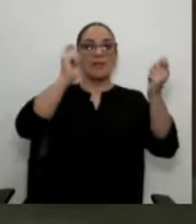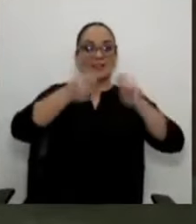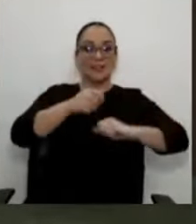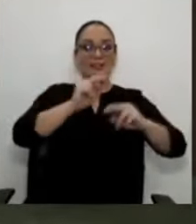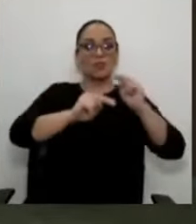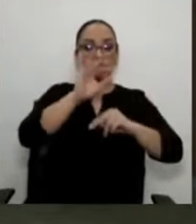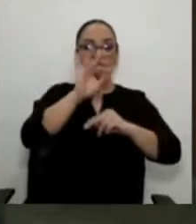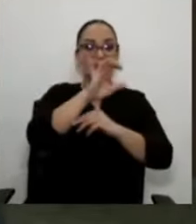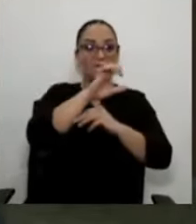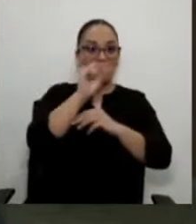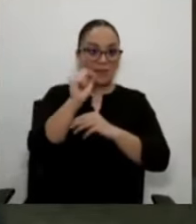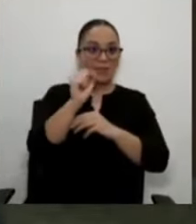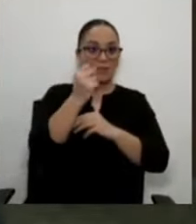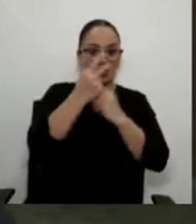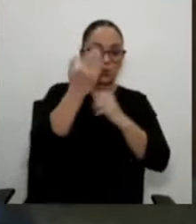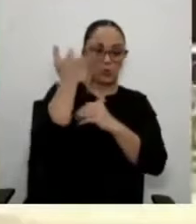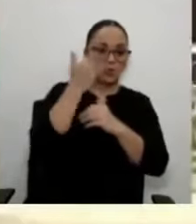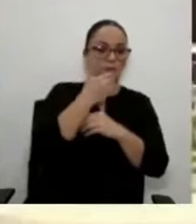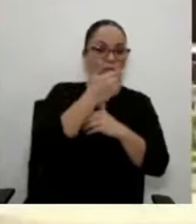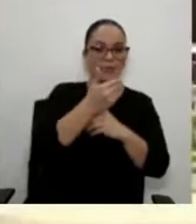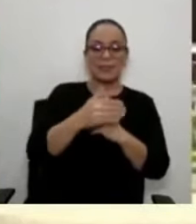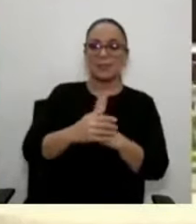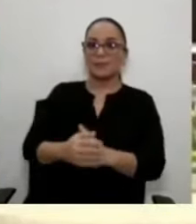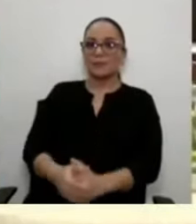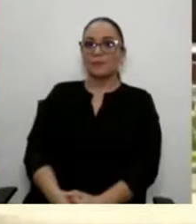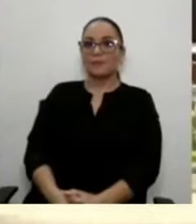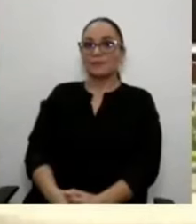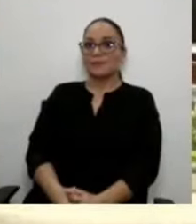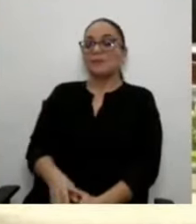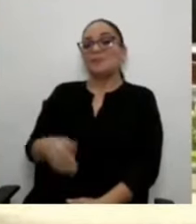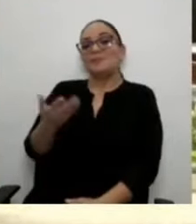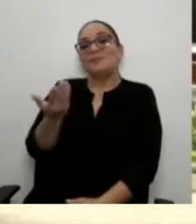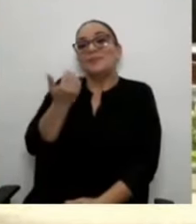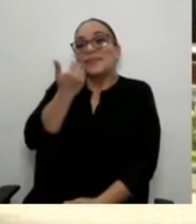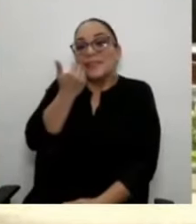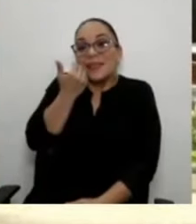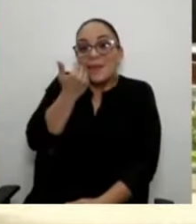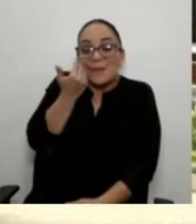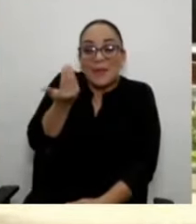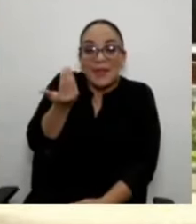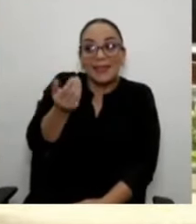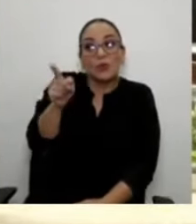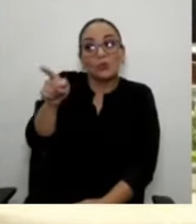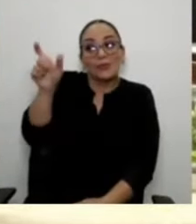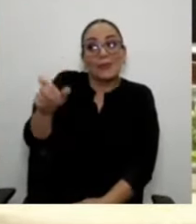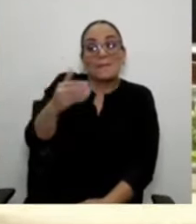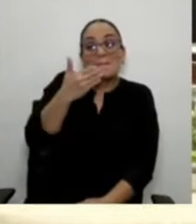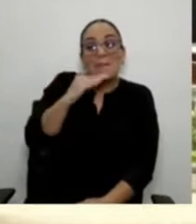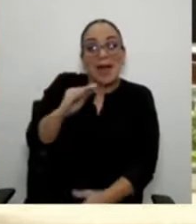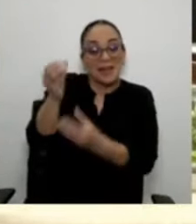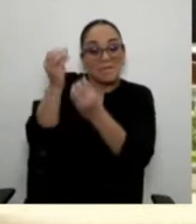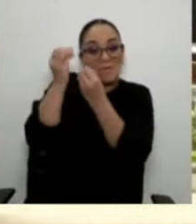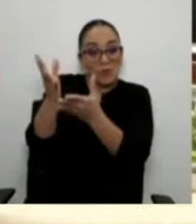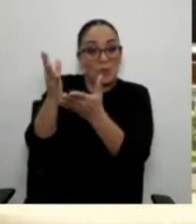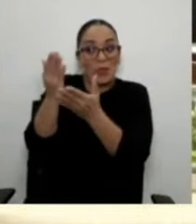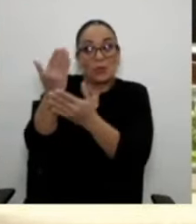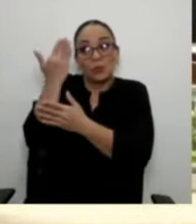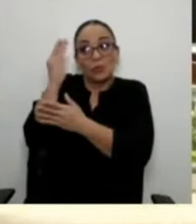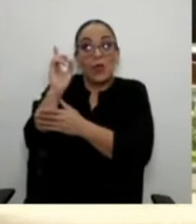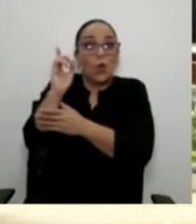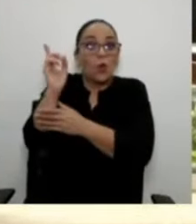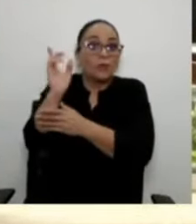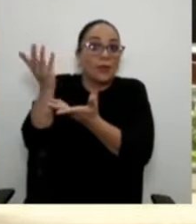FES de hace 2 años. Gracias. Qué pena que usted esté tan mal informado. No sé de dónde sacó